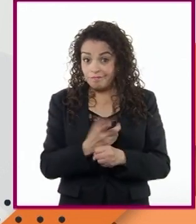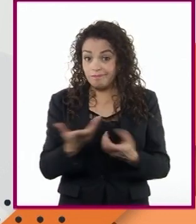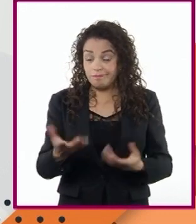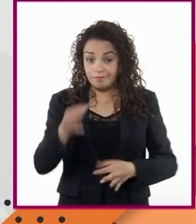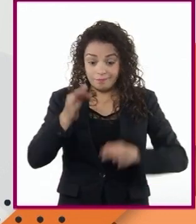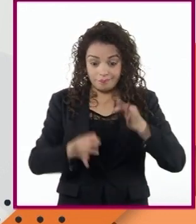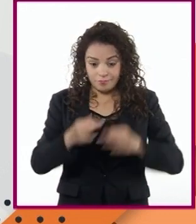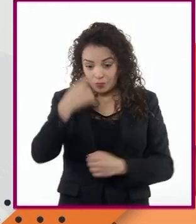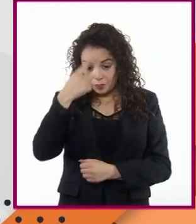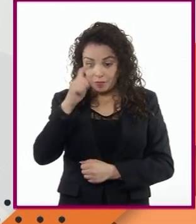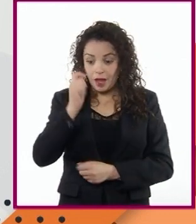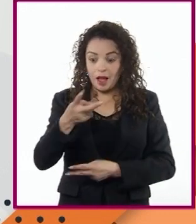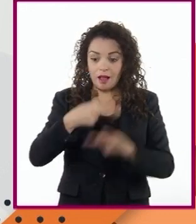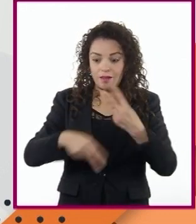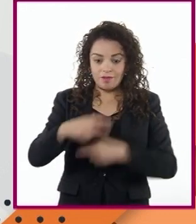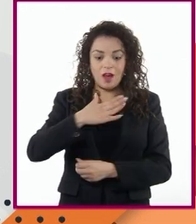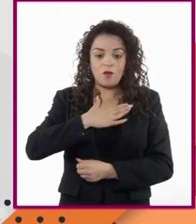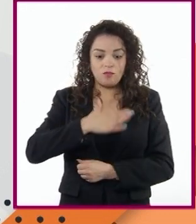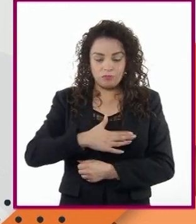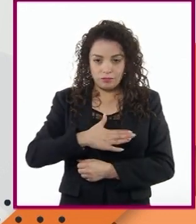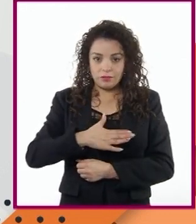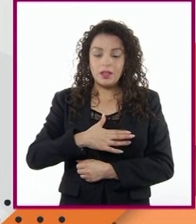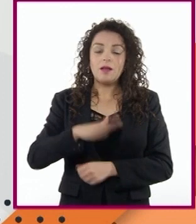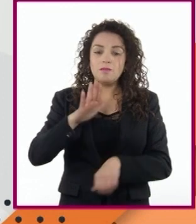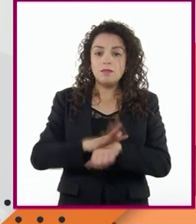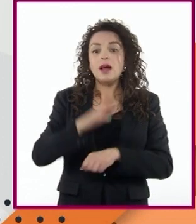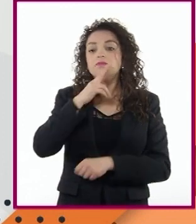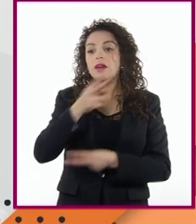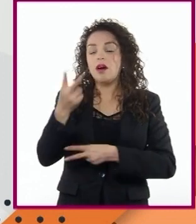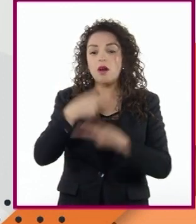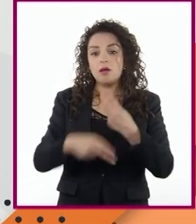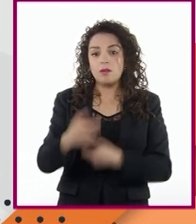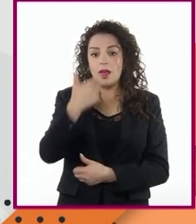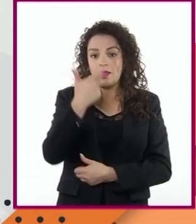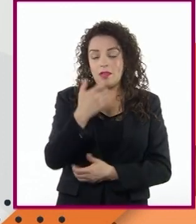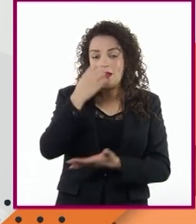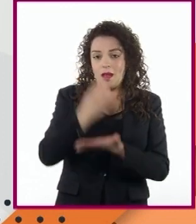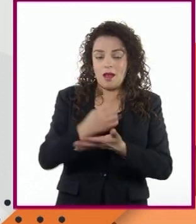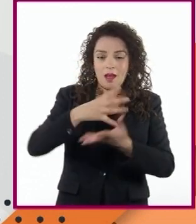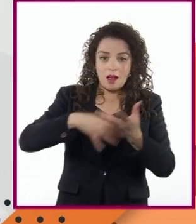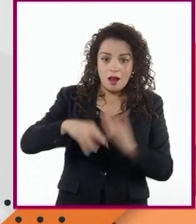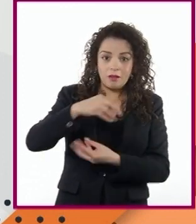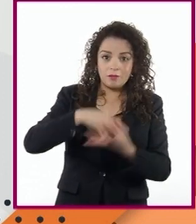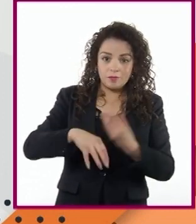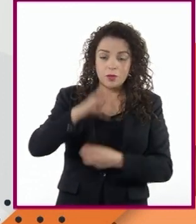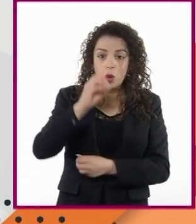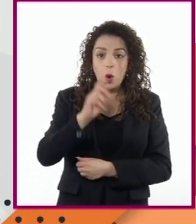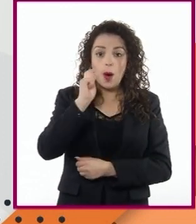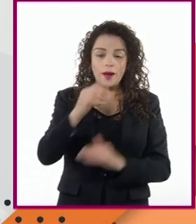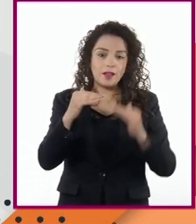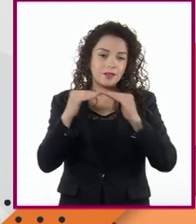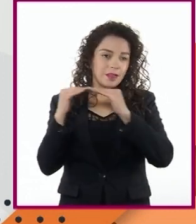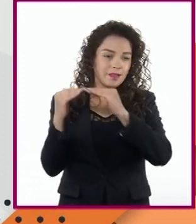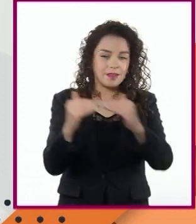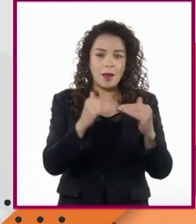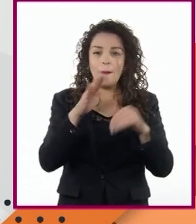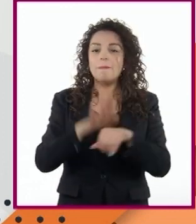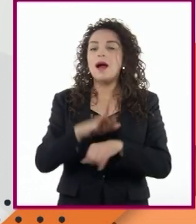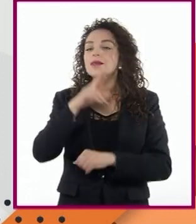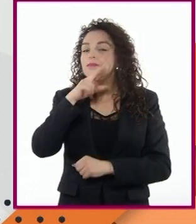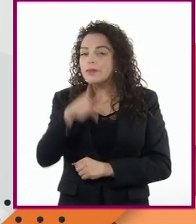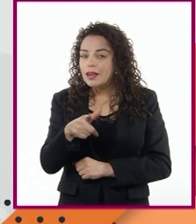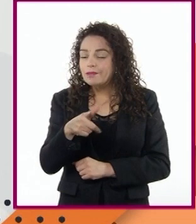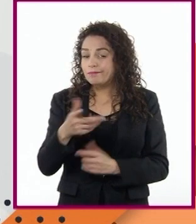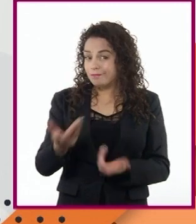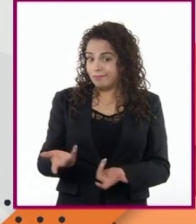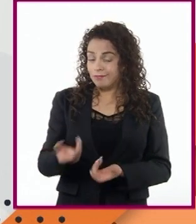mitigar la impunidad, mejores condiciones económicas o la consolidación de un entorno más democrático. Desde esta